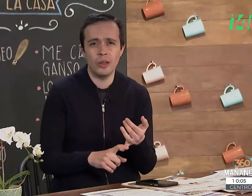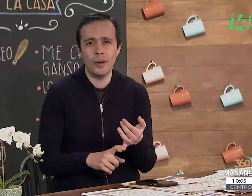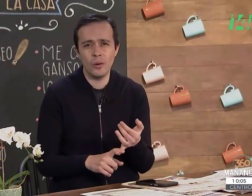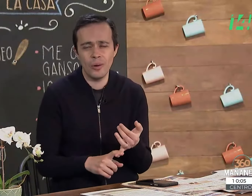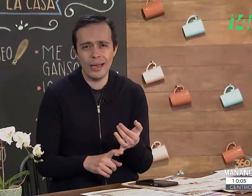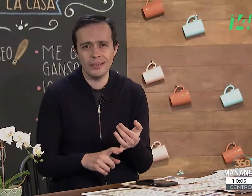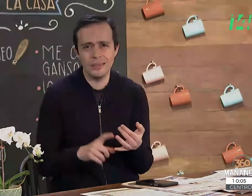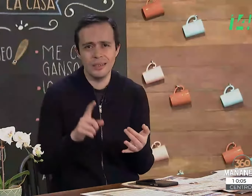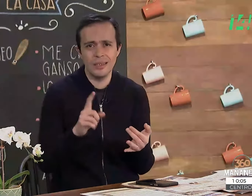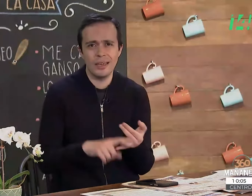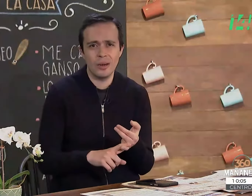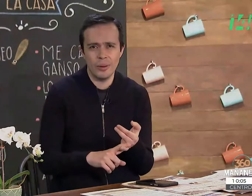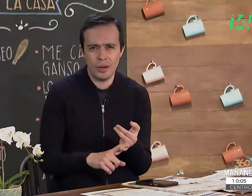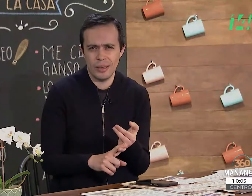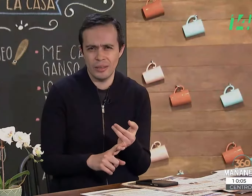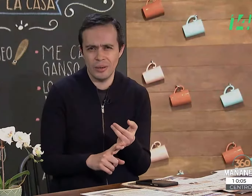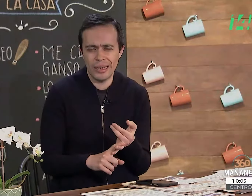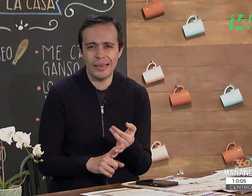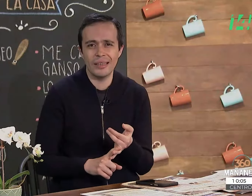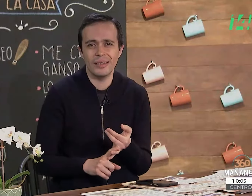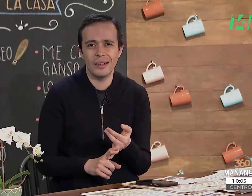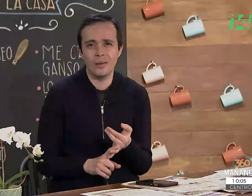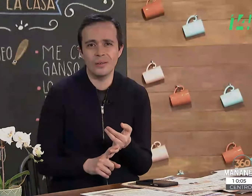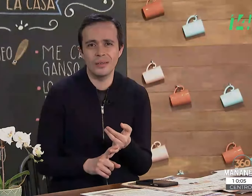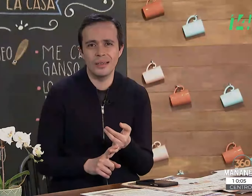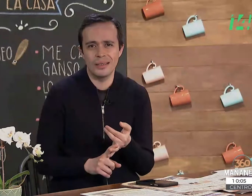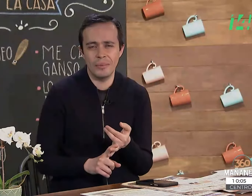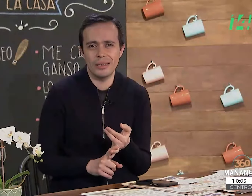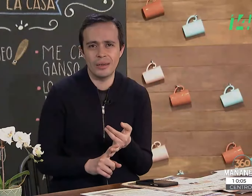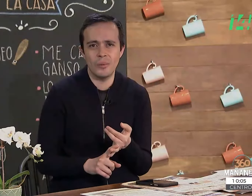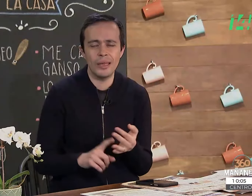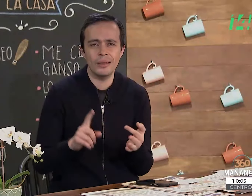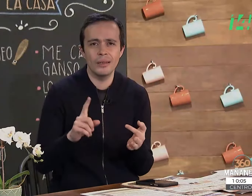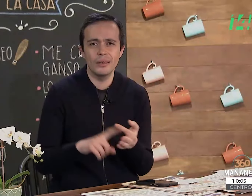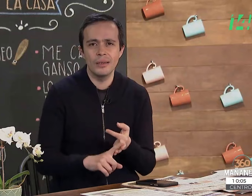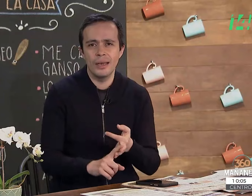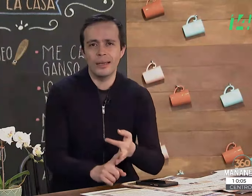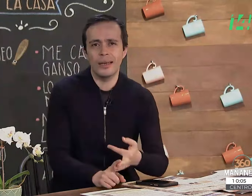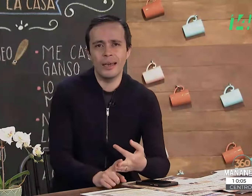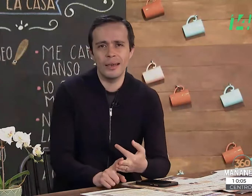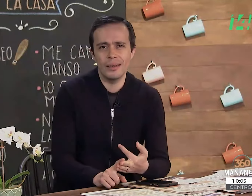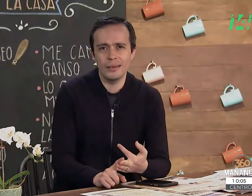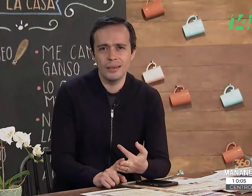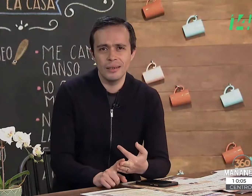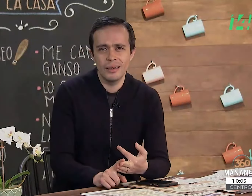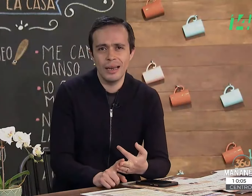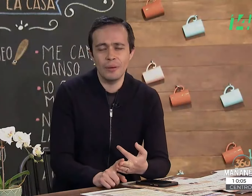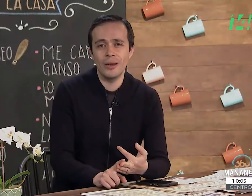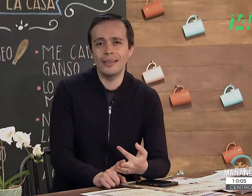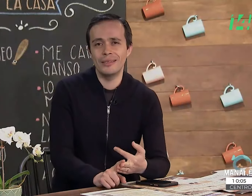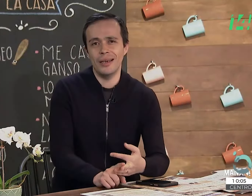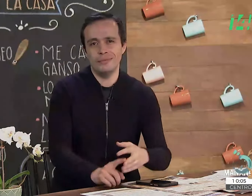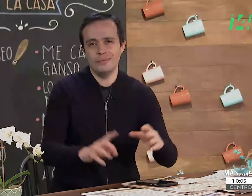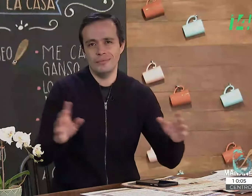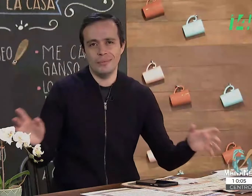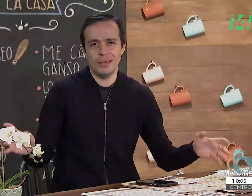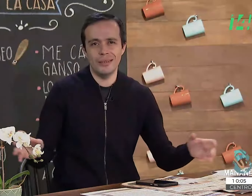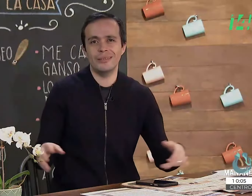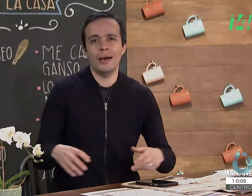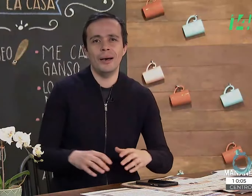se había comprado vacunas que el gobierno había sido negligente con el tema del covid e que la